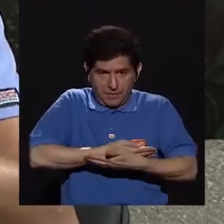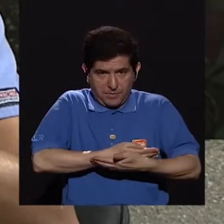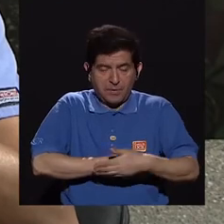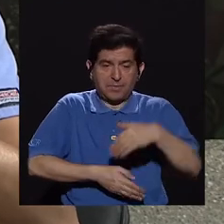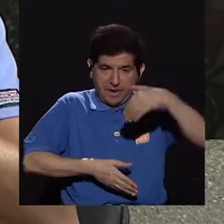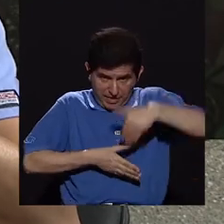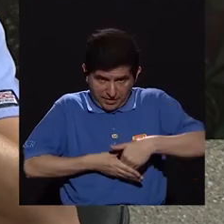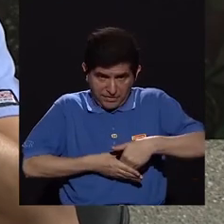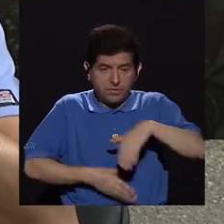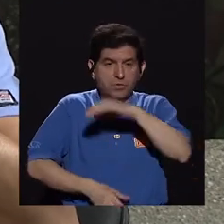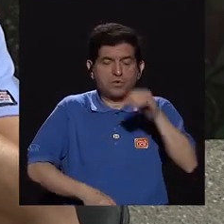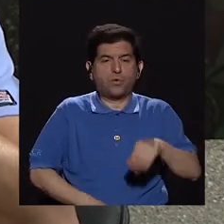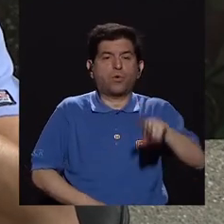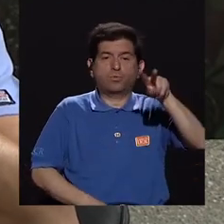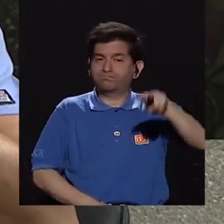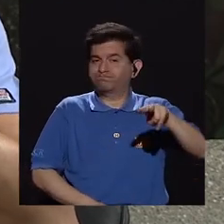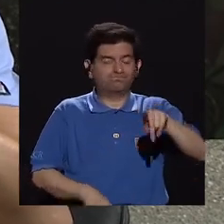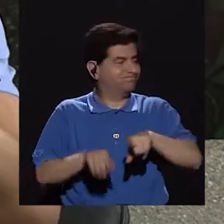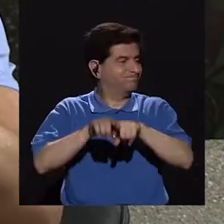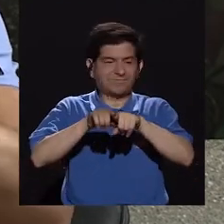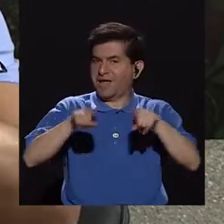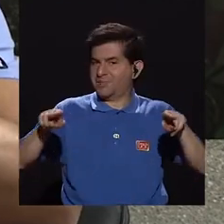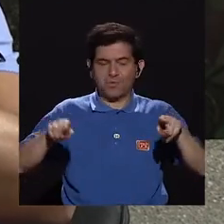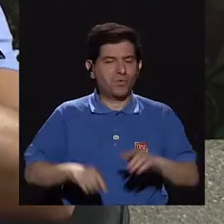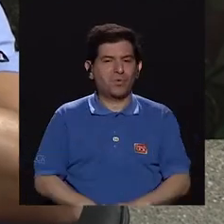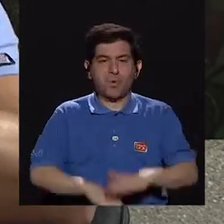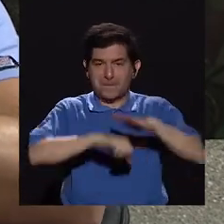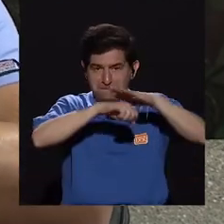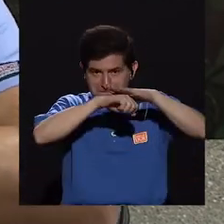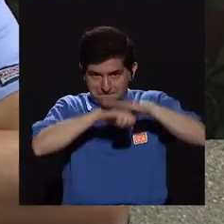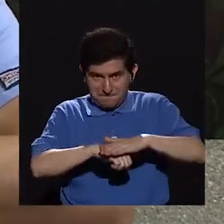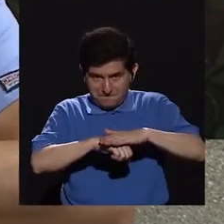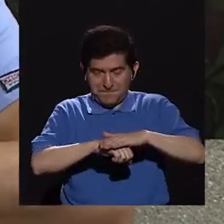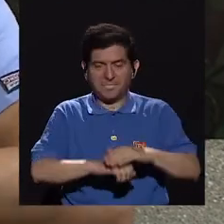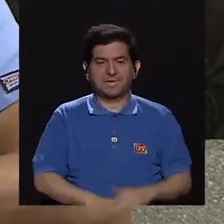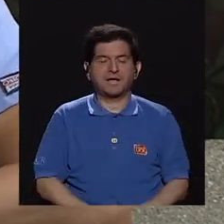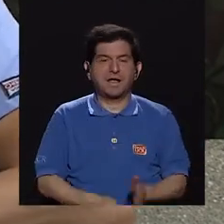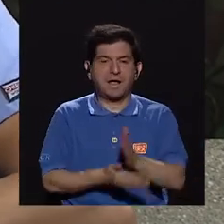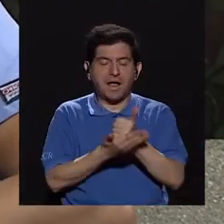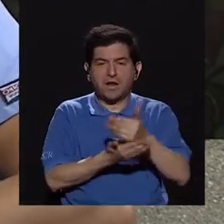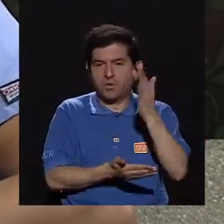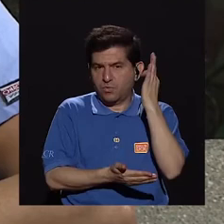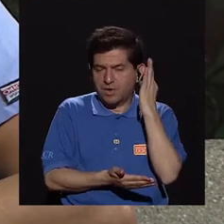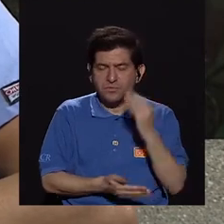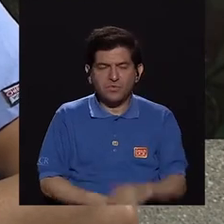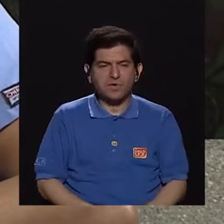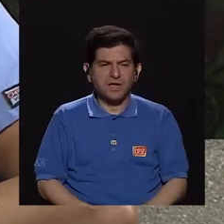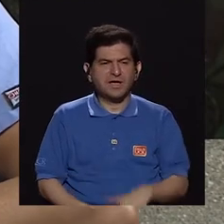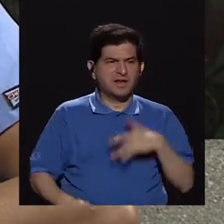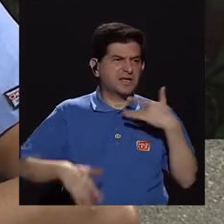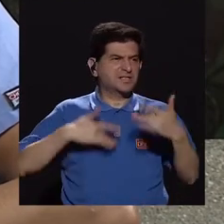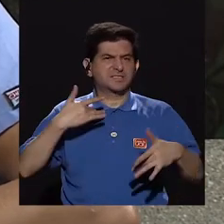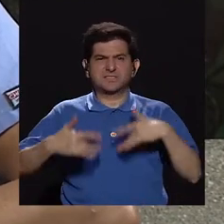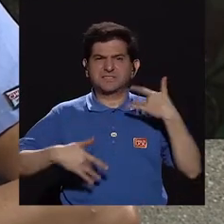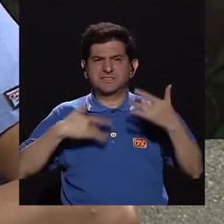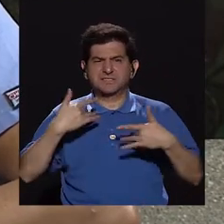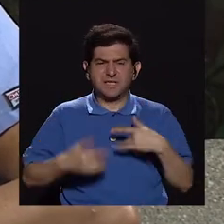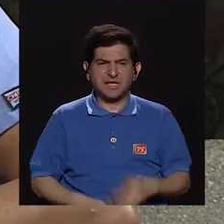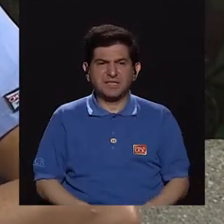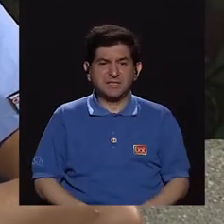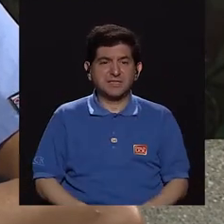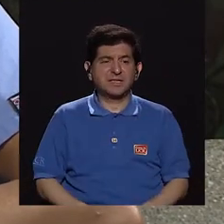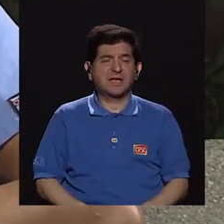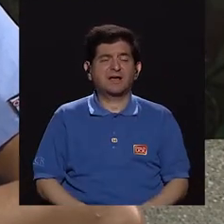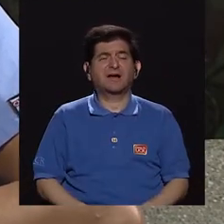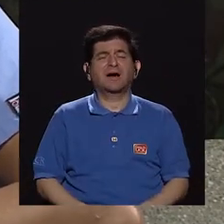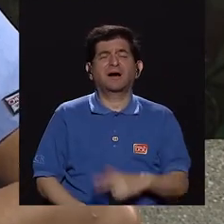o boca arriba porque esa presión va hacia abajo. Algunas de las chicas tienden a sentir